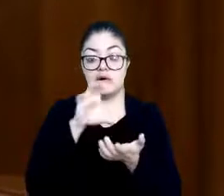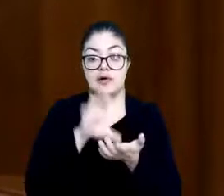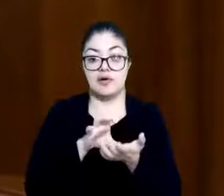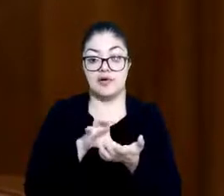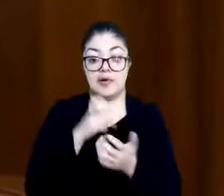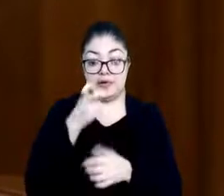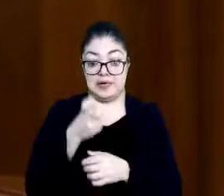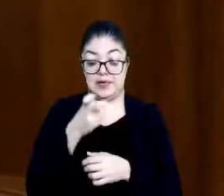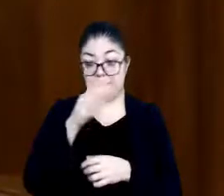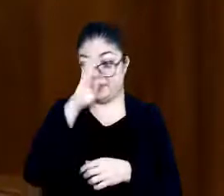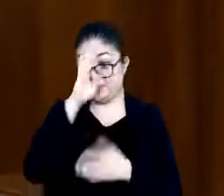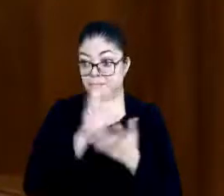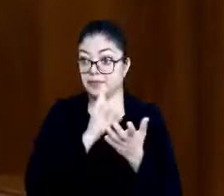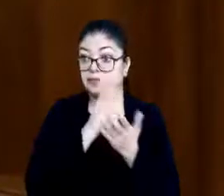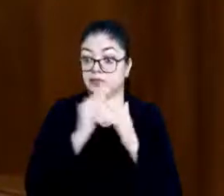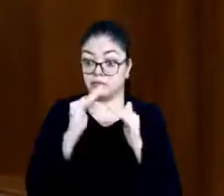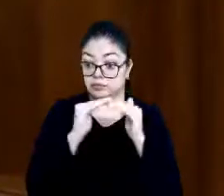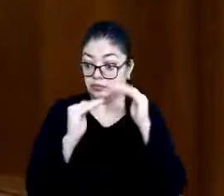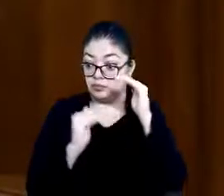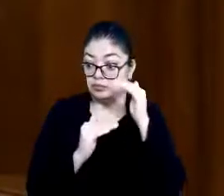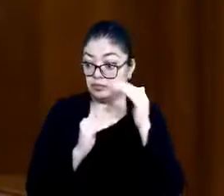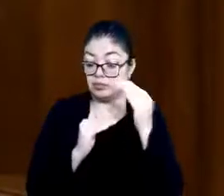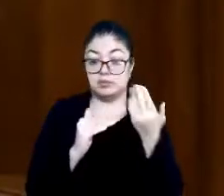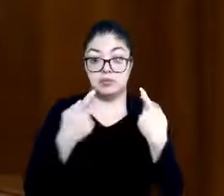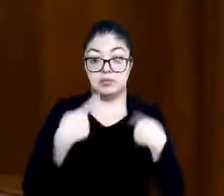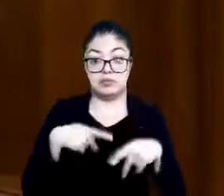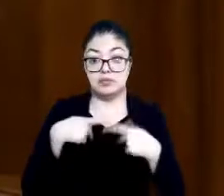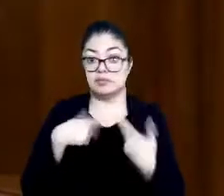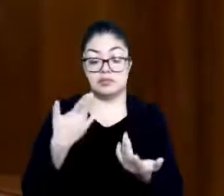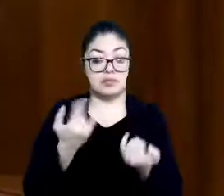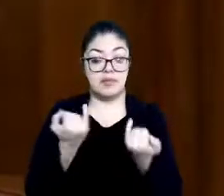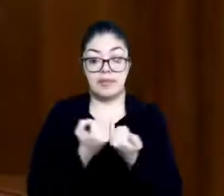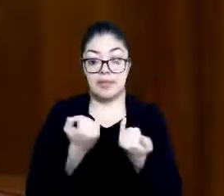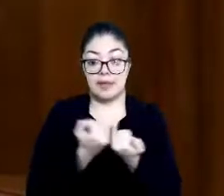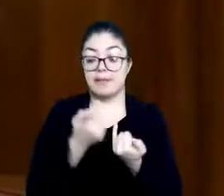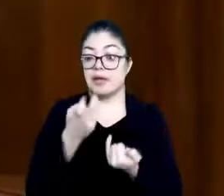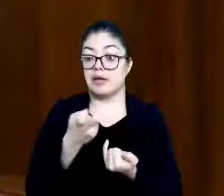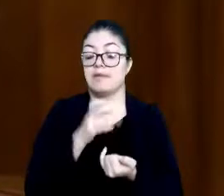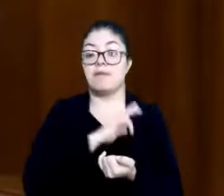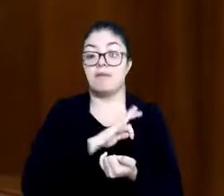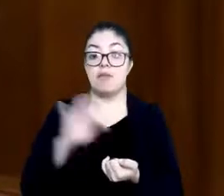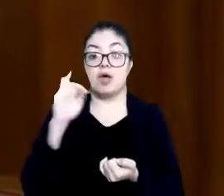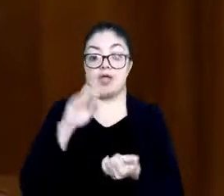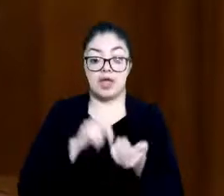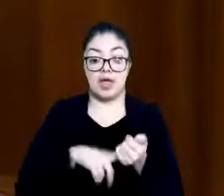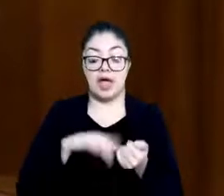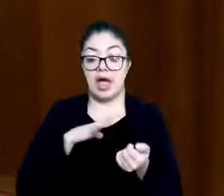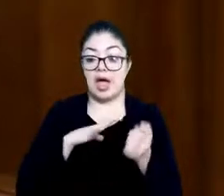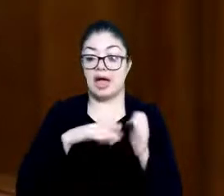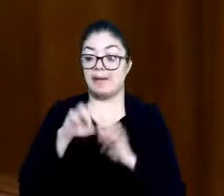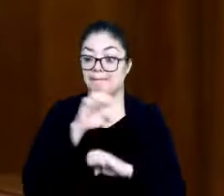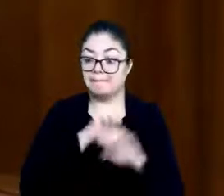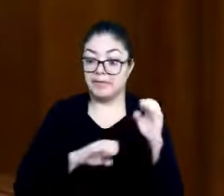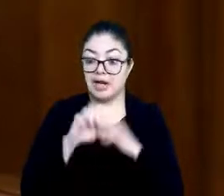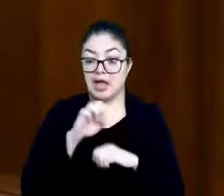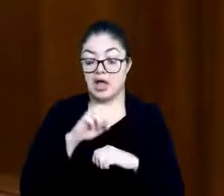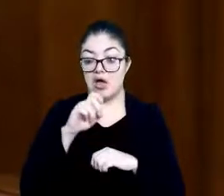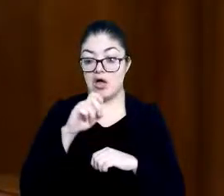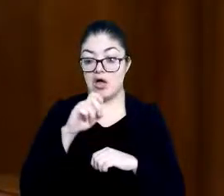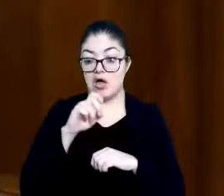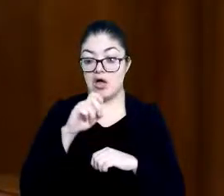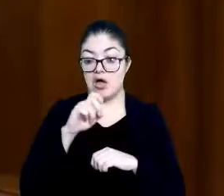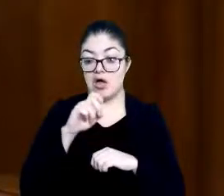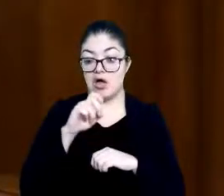que no solo es más baja que en los individuos normales, sino que las posibilidades que tengan empleos precarios,